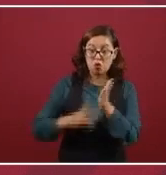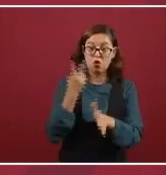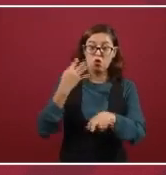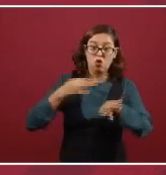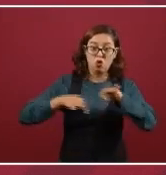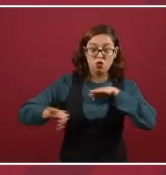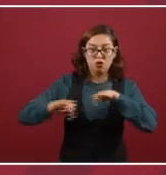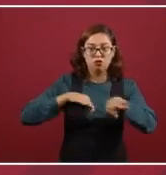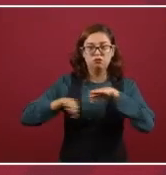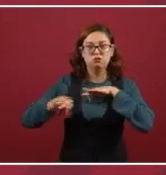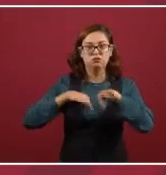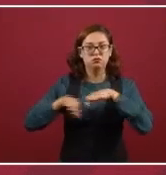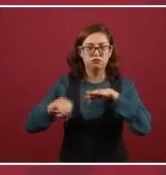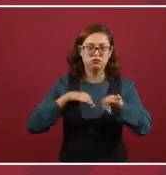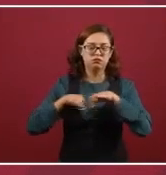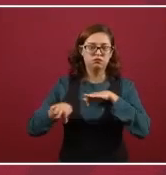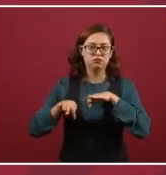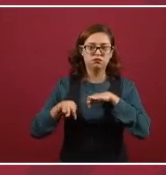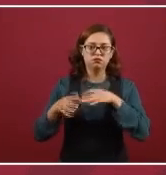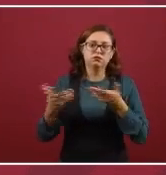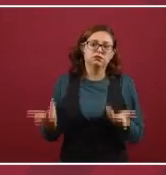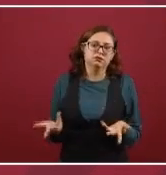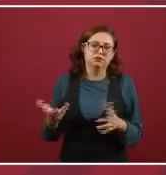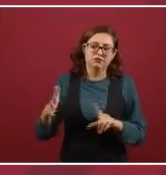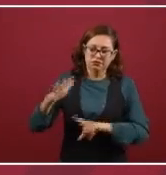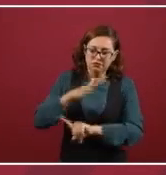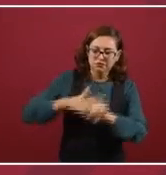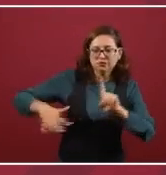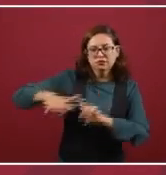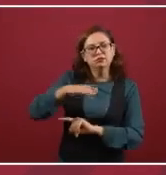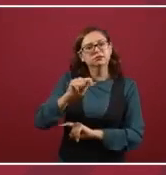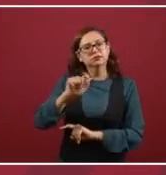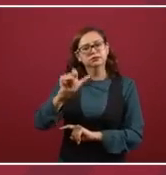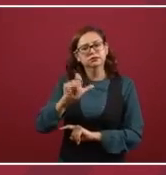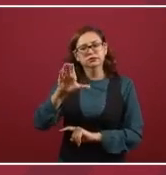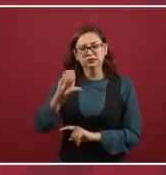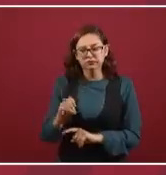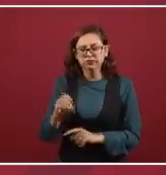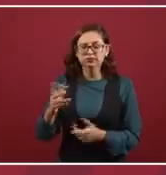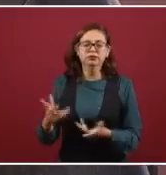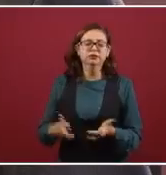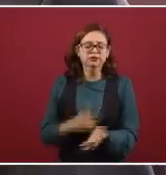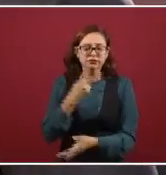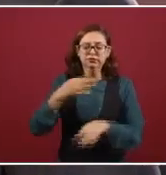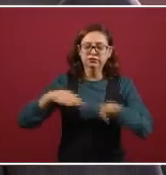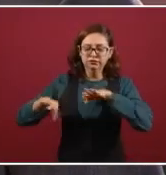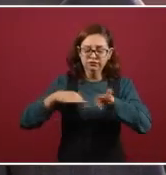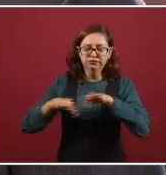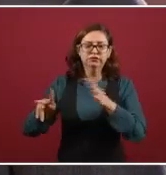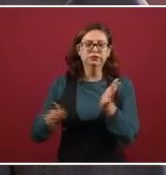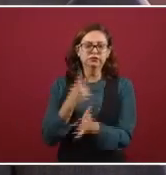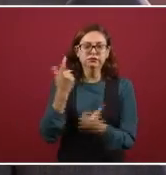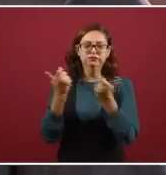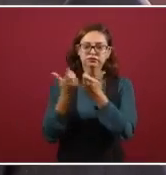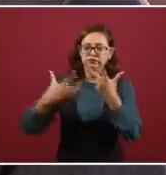Taxco, significa pues ayudar a esa región a que se reactive la economía